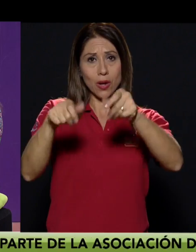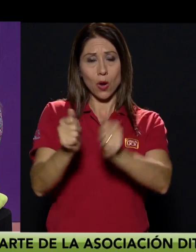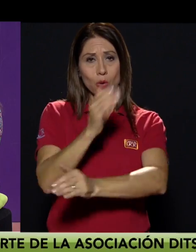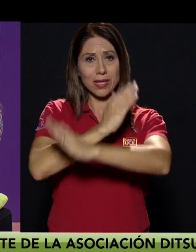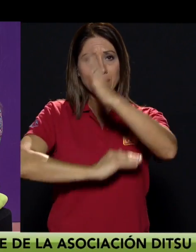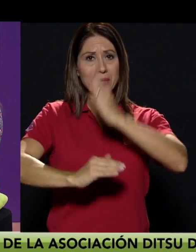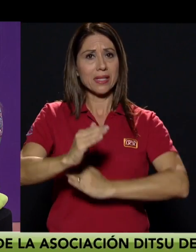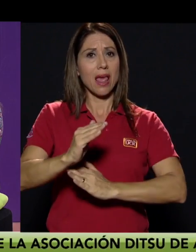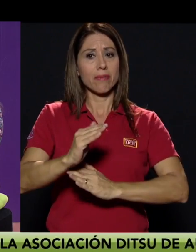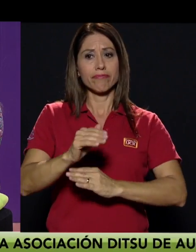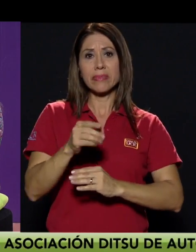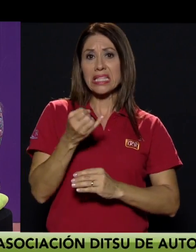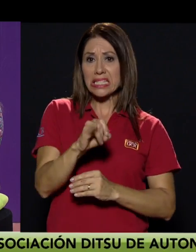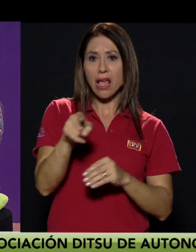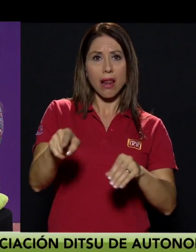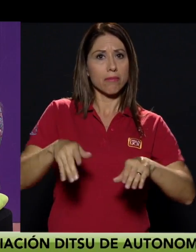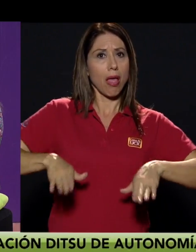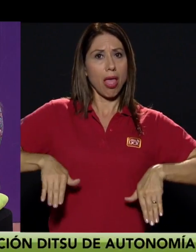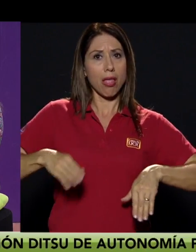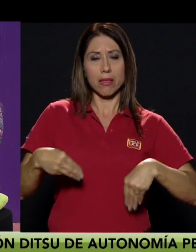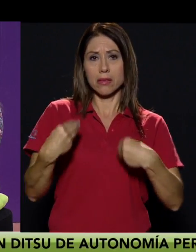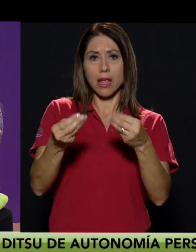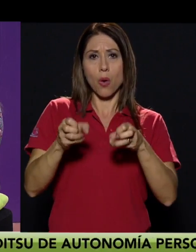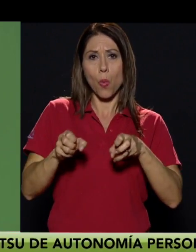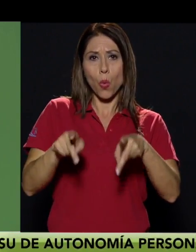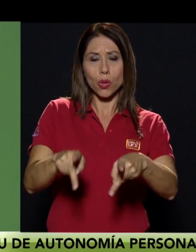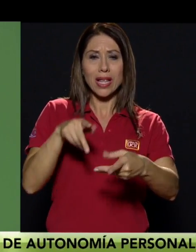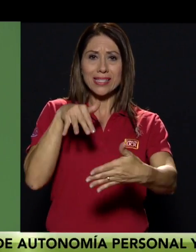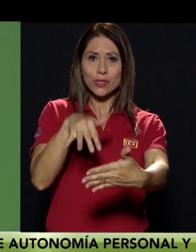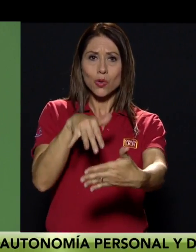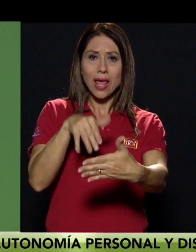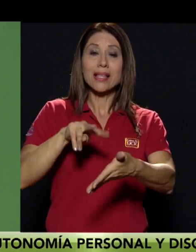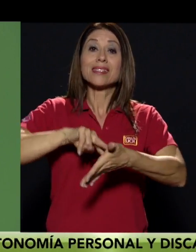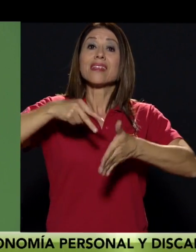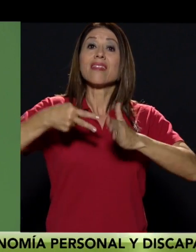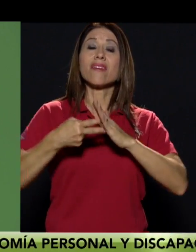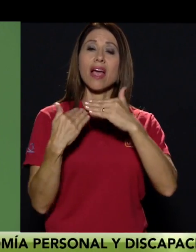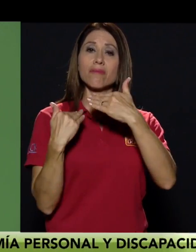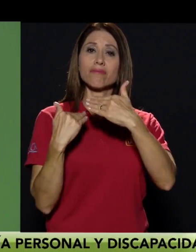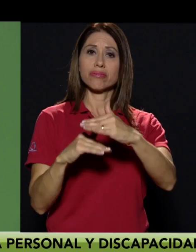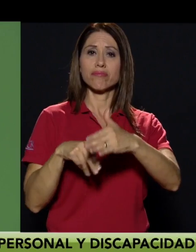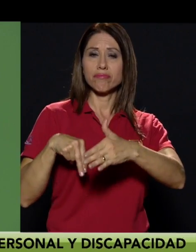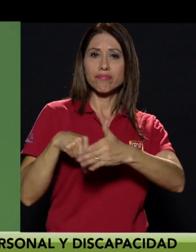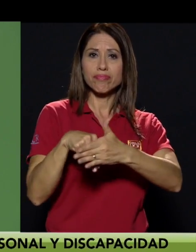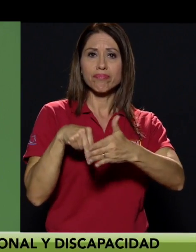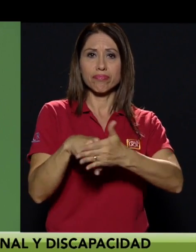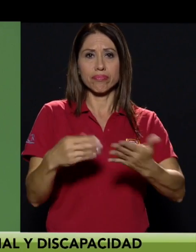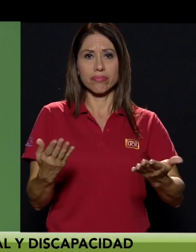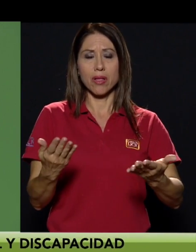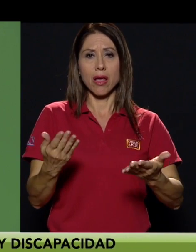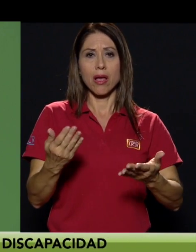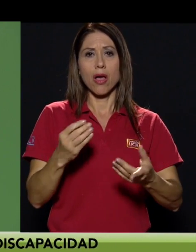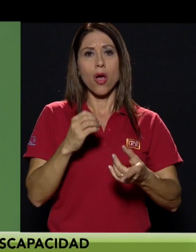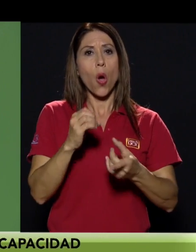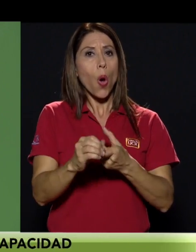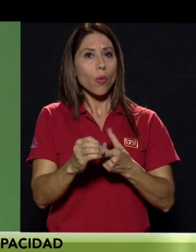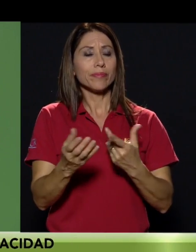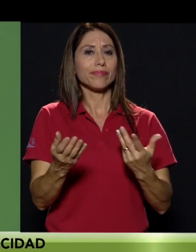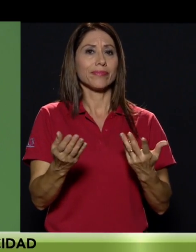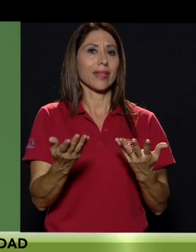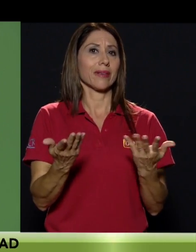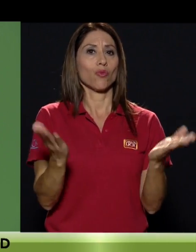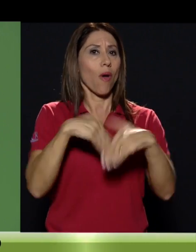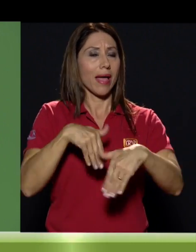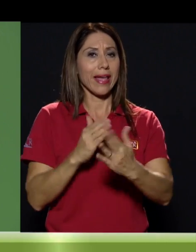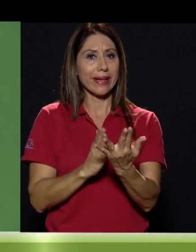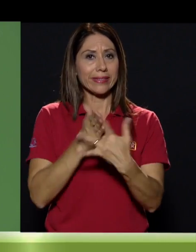con discapacidad no se le den las oportunidades para estudiar, ahí se le está coartando, ¿verdad? O para